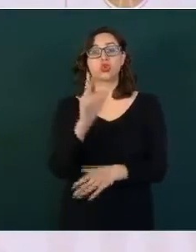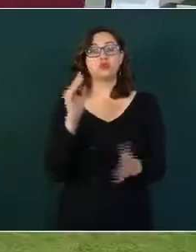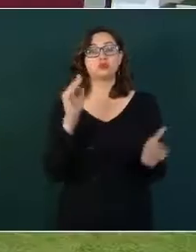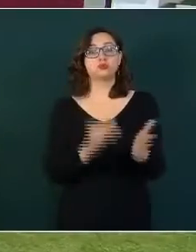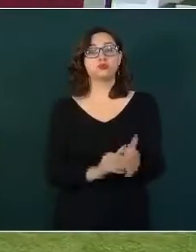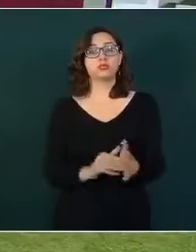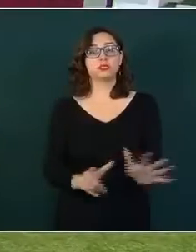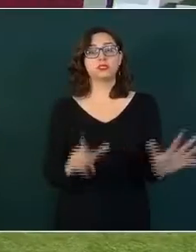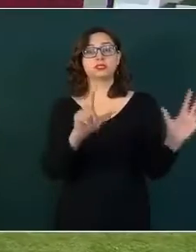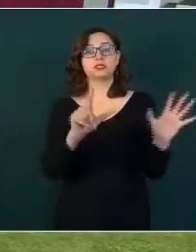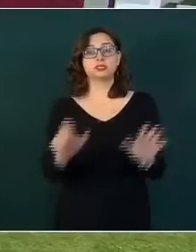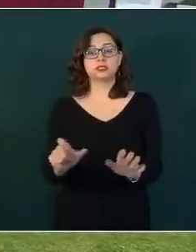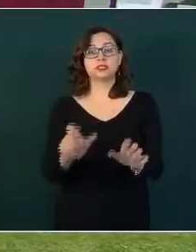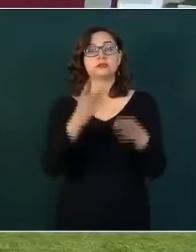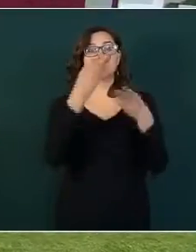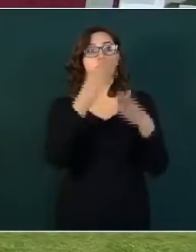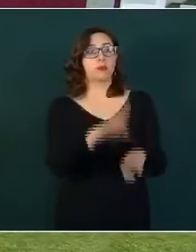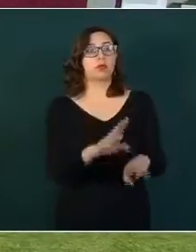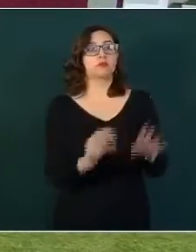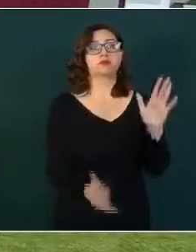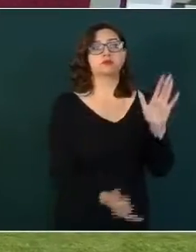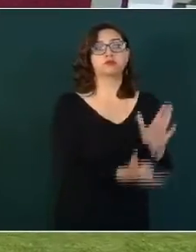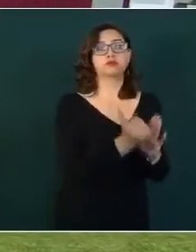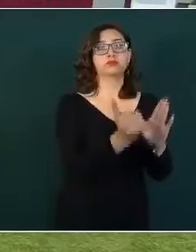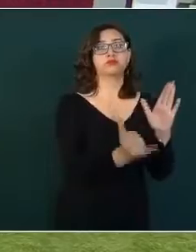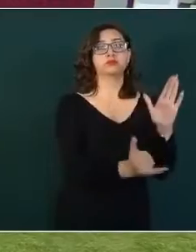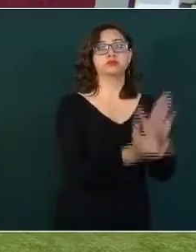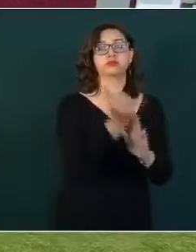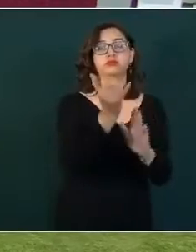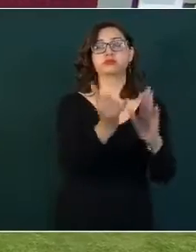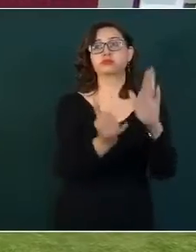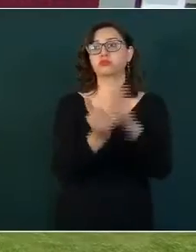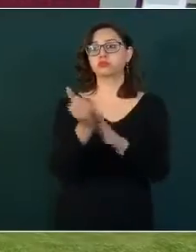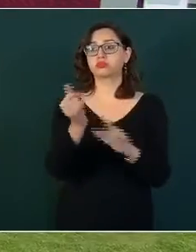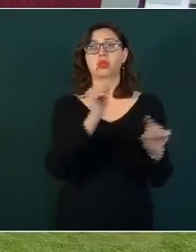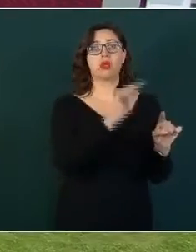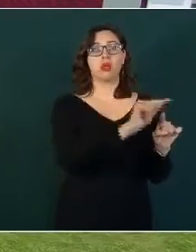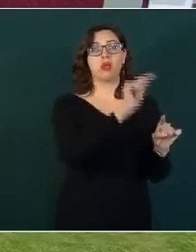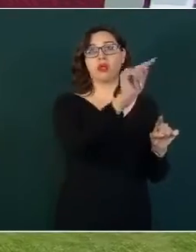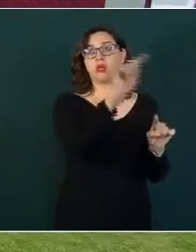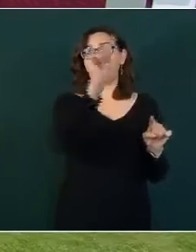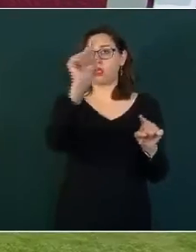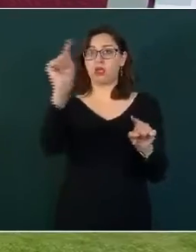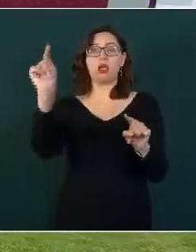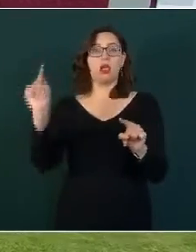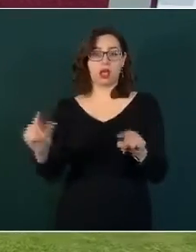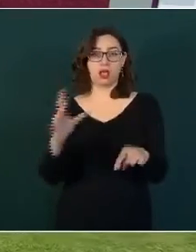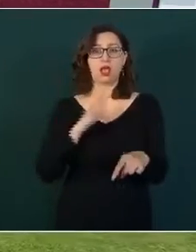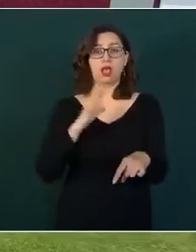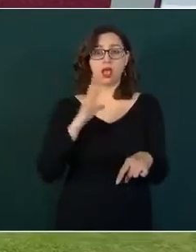2.700 sucursales del Banco del Bienestar,